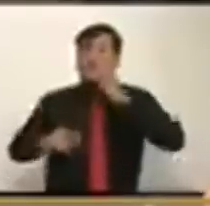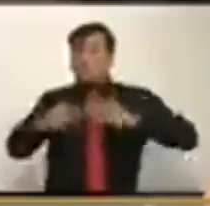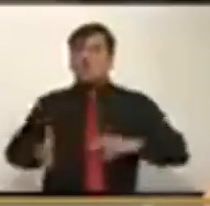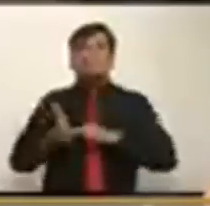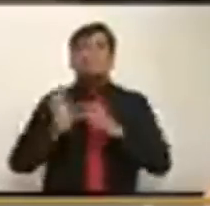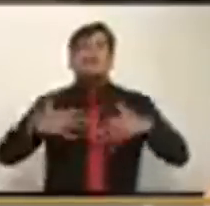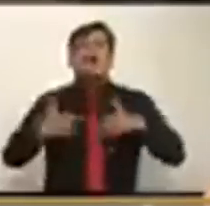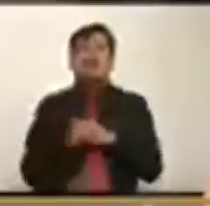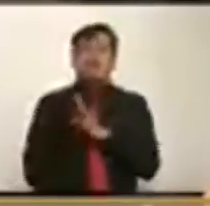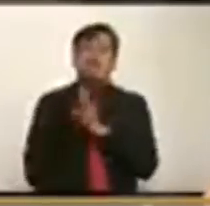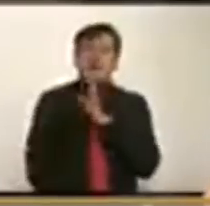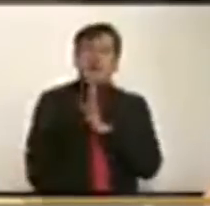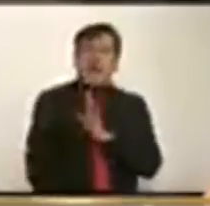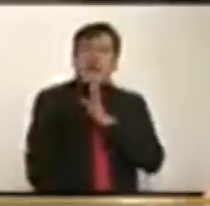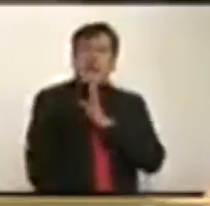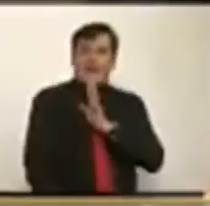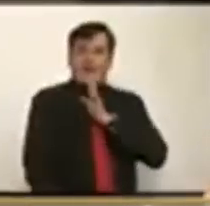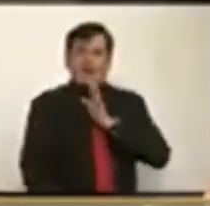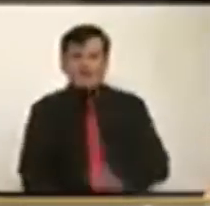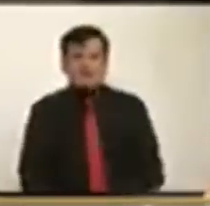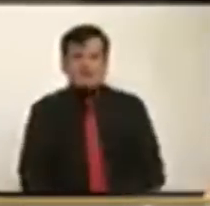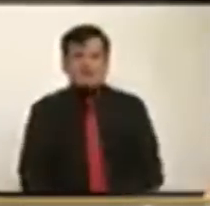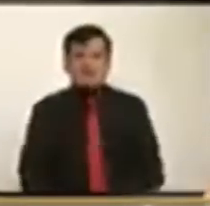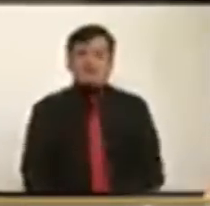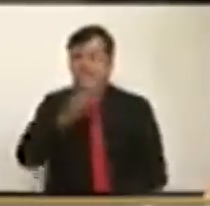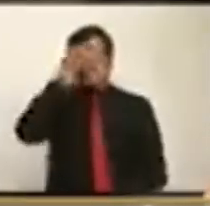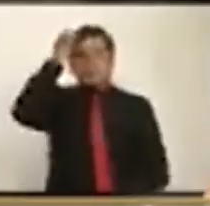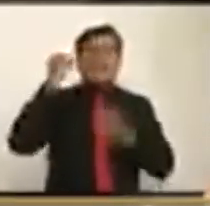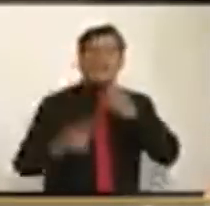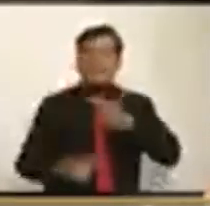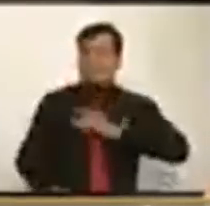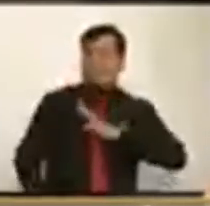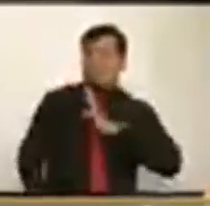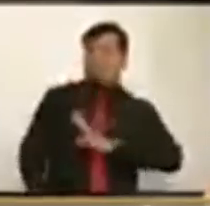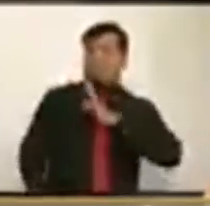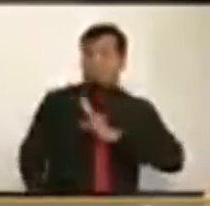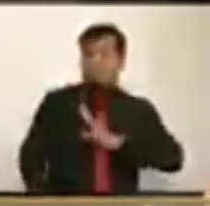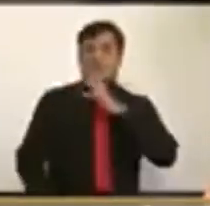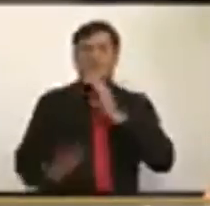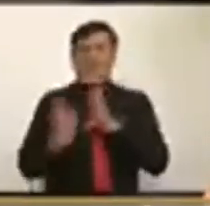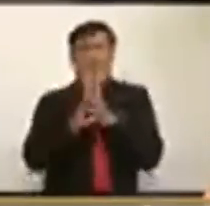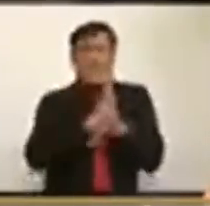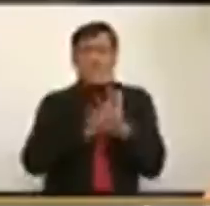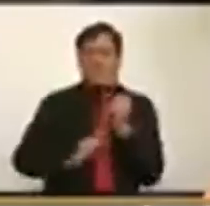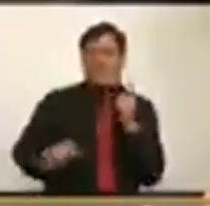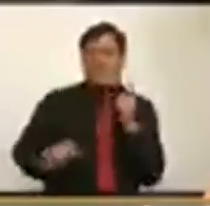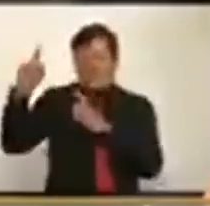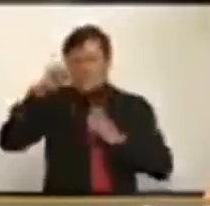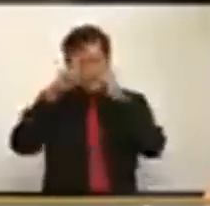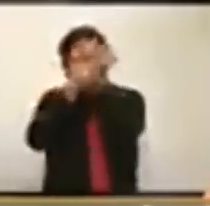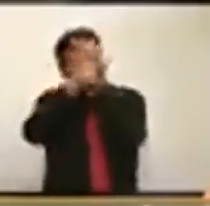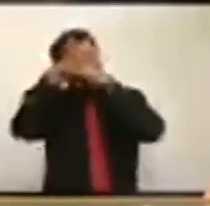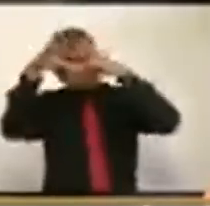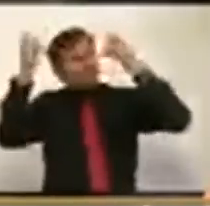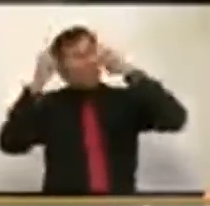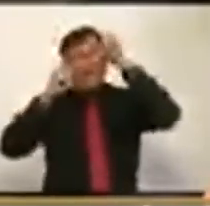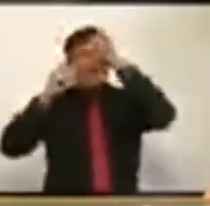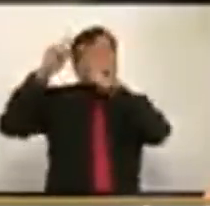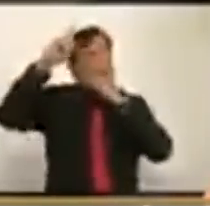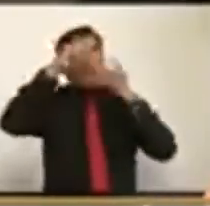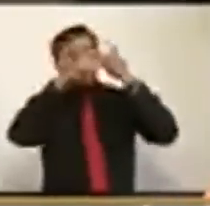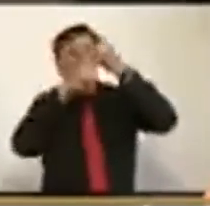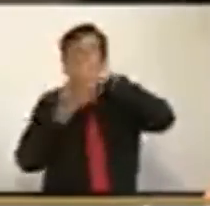Y ese arte del hablar se hace y se construye sobre la base de la reflexión y el pensamiento. Somos